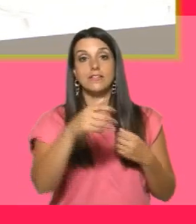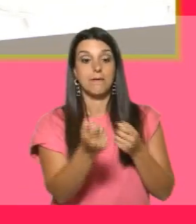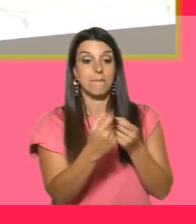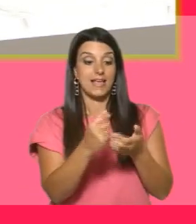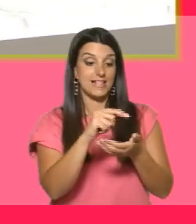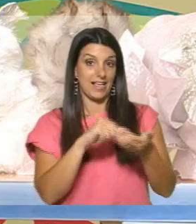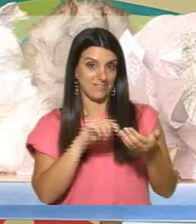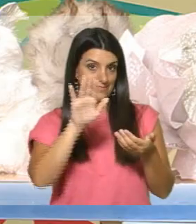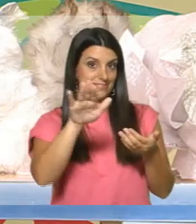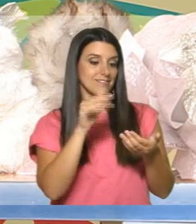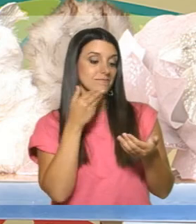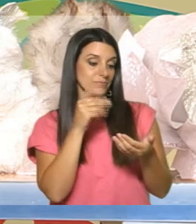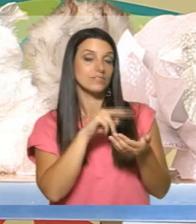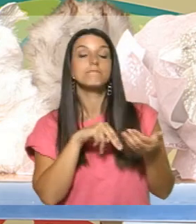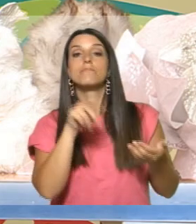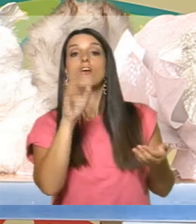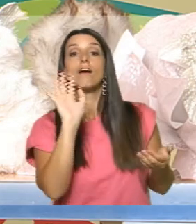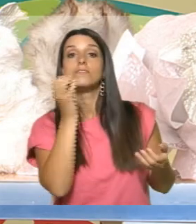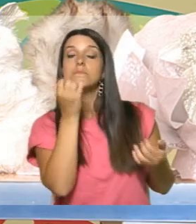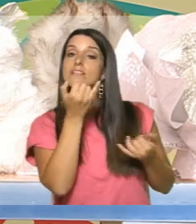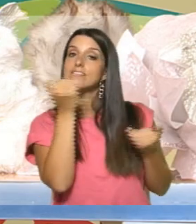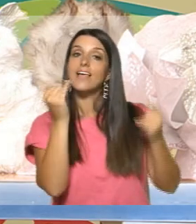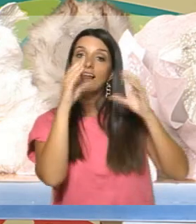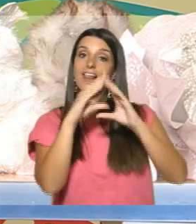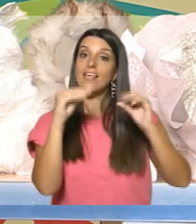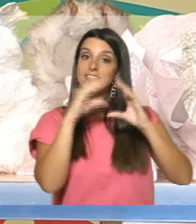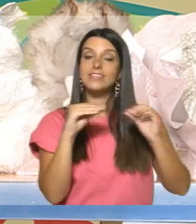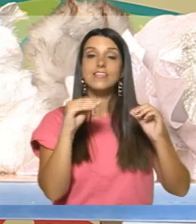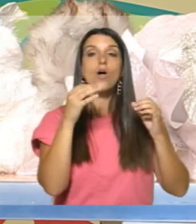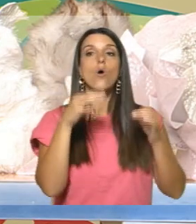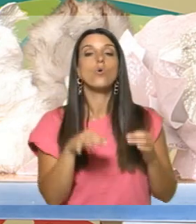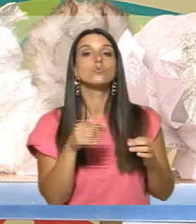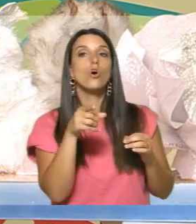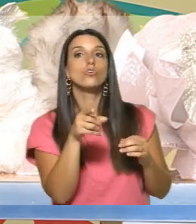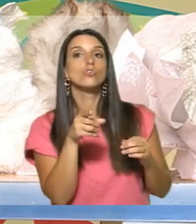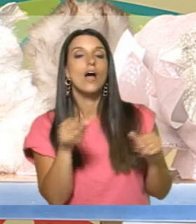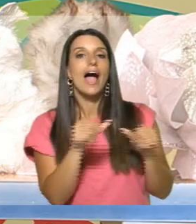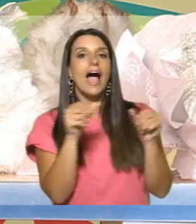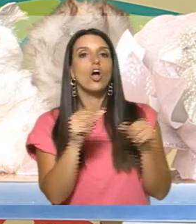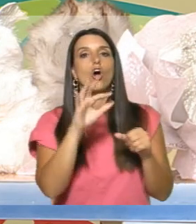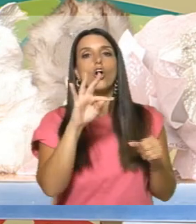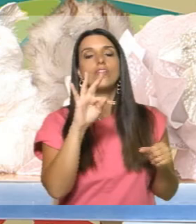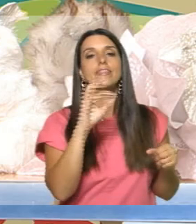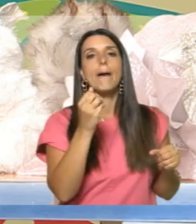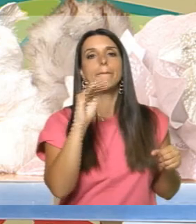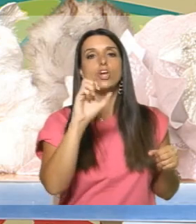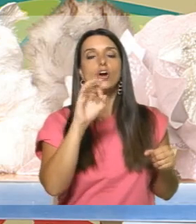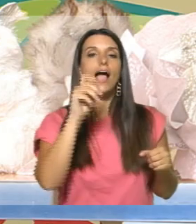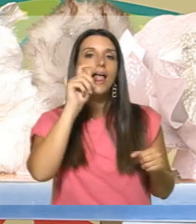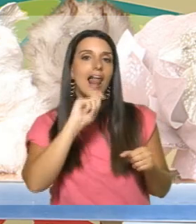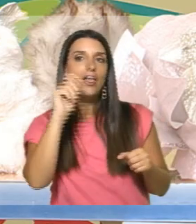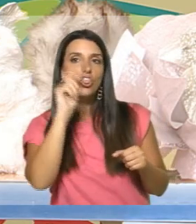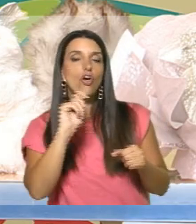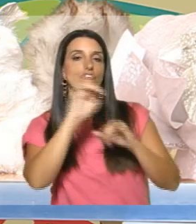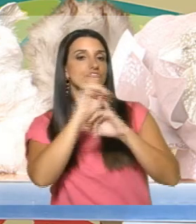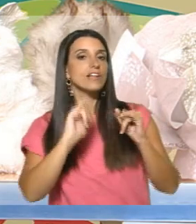mensajitos de lo que le preguntábamos a la gente. Hola, buen día. Para Nochebuena hago sagú con jugo de uva. Es tapioca. Acompaño con helado y ensalada de fruta.